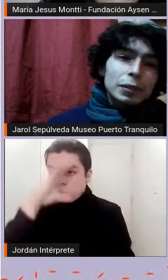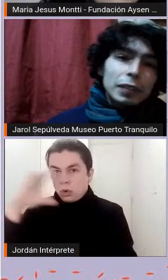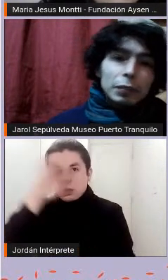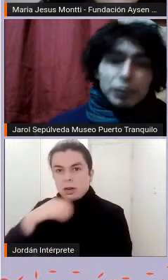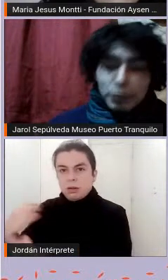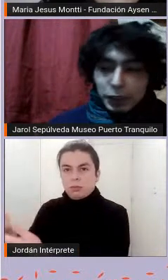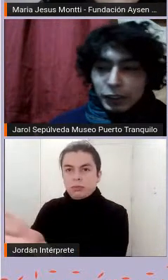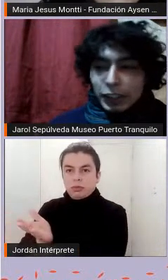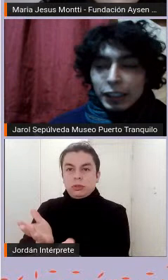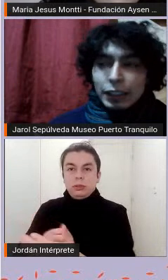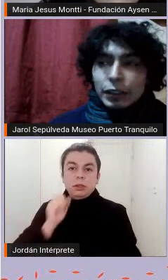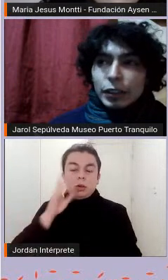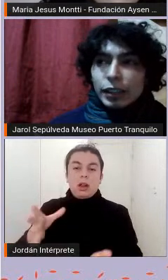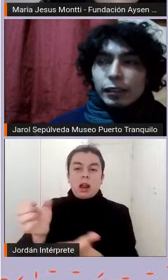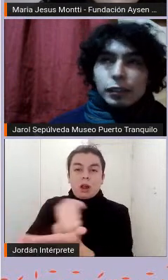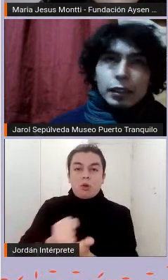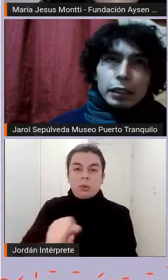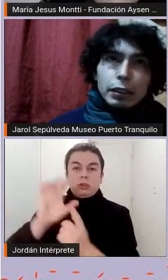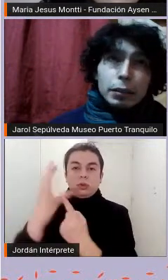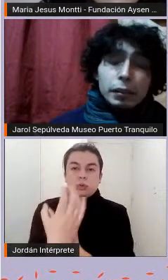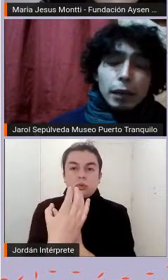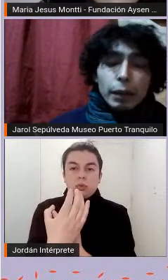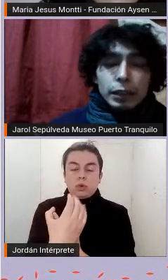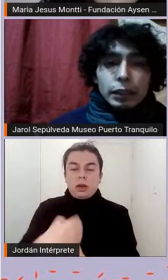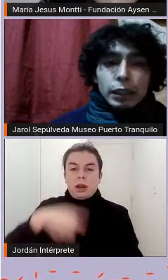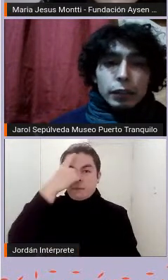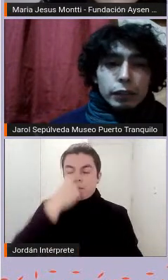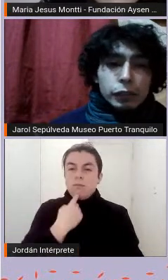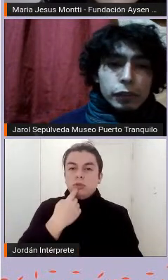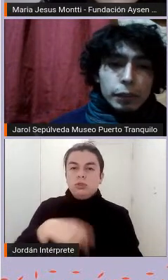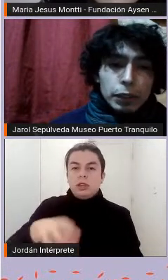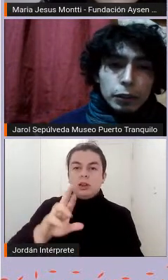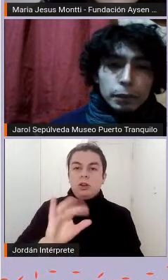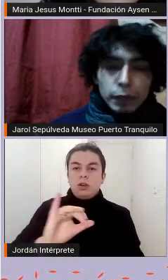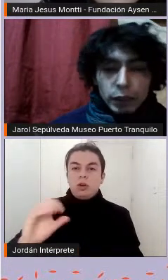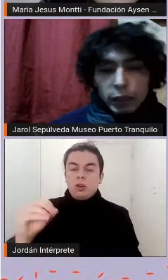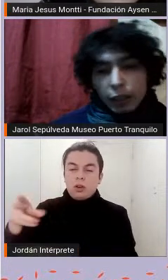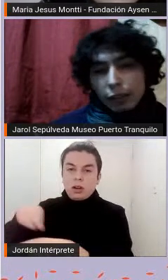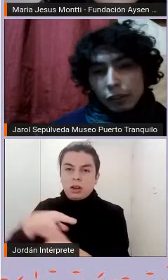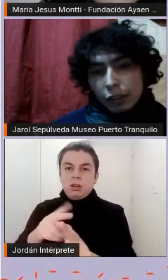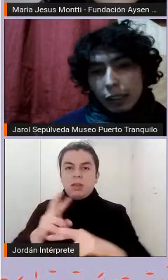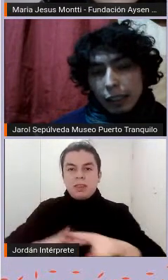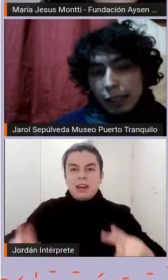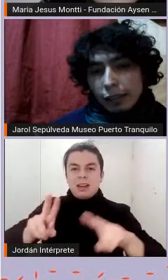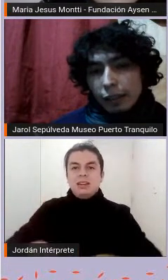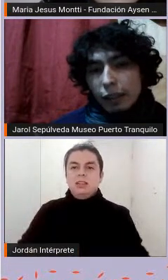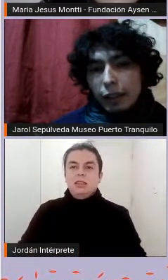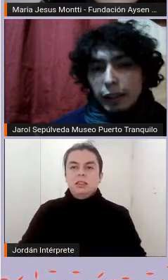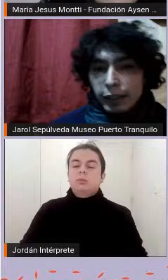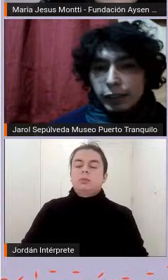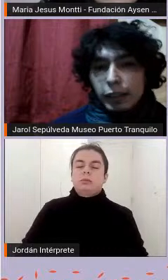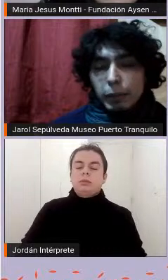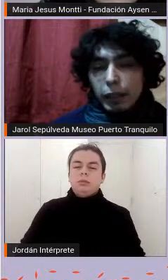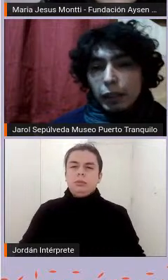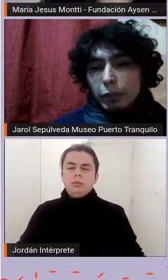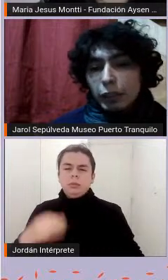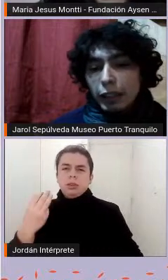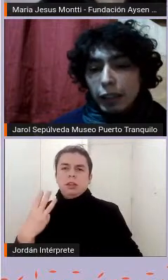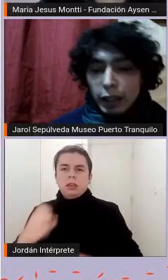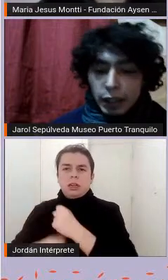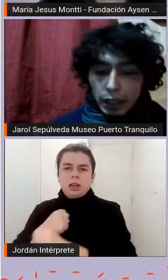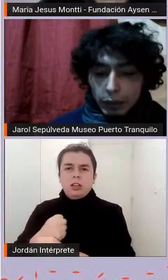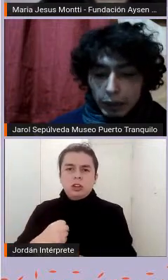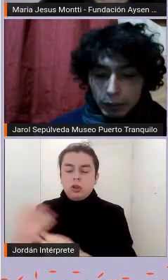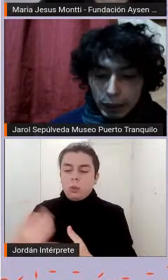Agrupación Cultural Museo Puerto Río Tranquilo es una organización que lleva aproximadamente 3 años de funcionamiento. Es una organización que nace desde y para la